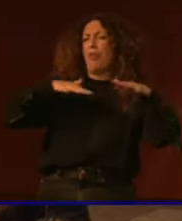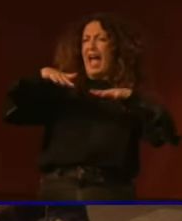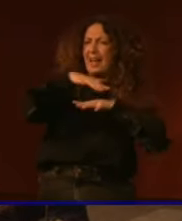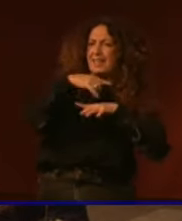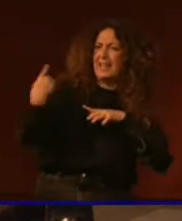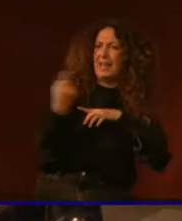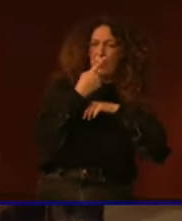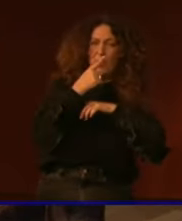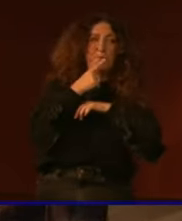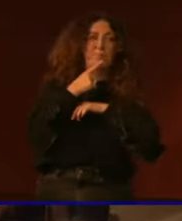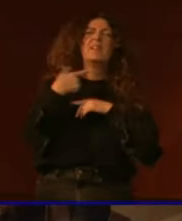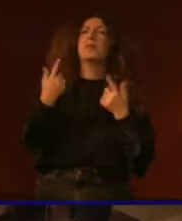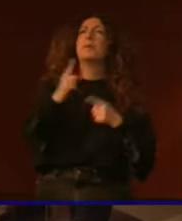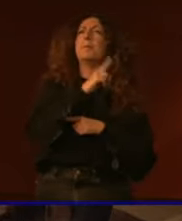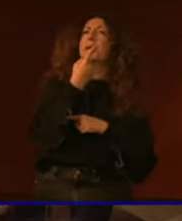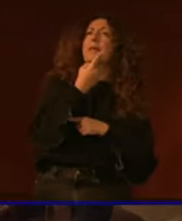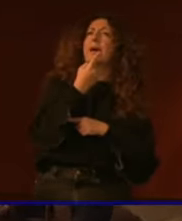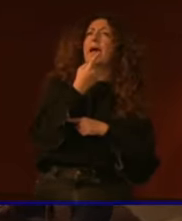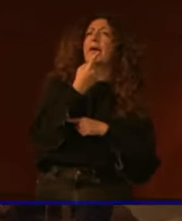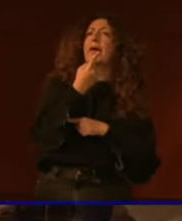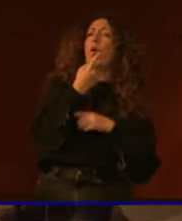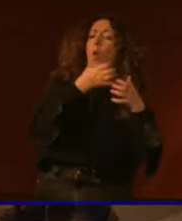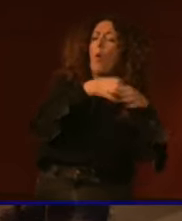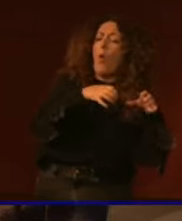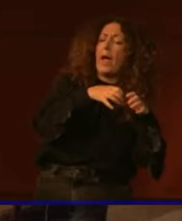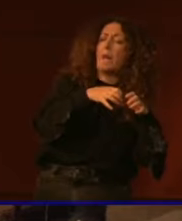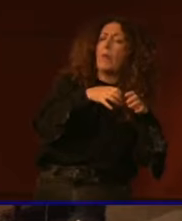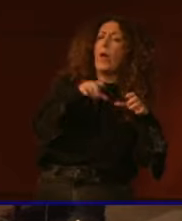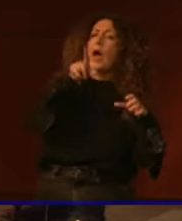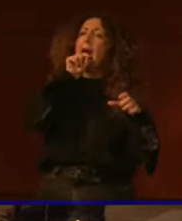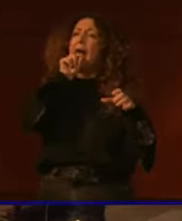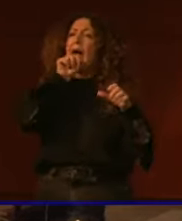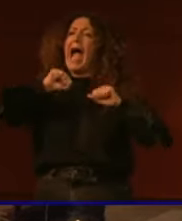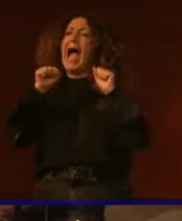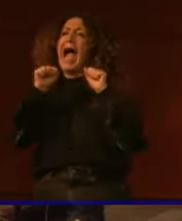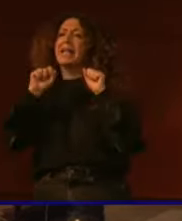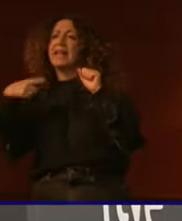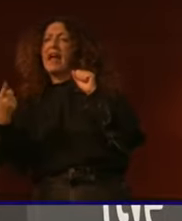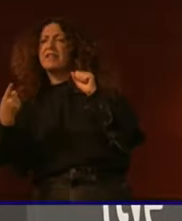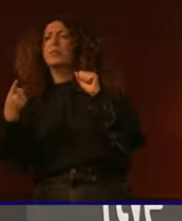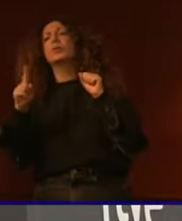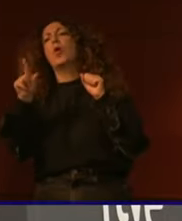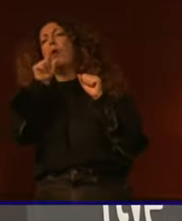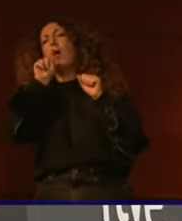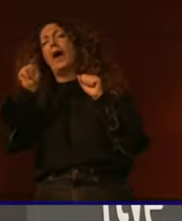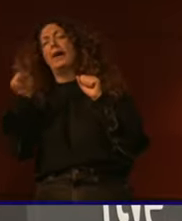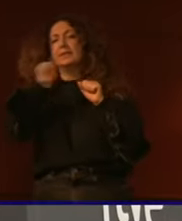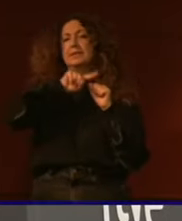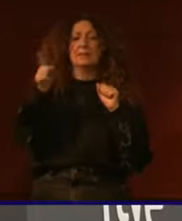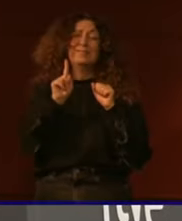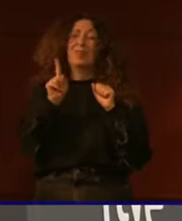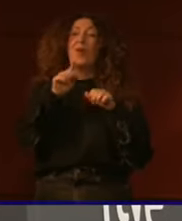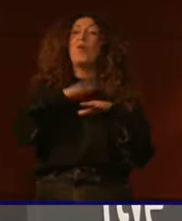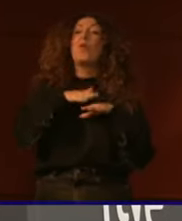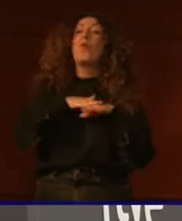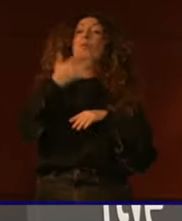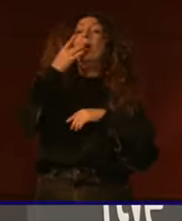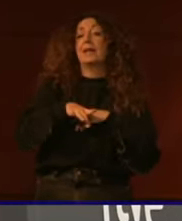es el huevo o la gallina. Pues tal vez los medios de comunicación públicos tienen parte de esa responsabilidad, está claro que no es toda,